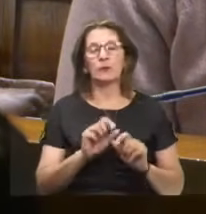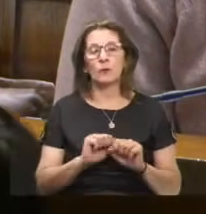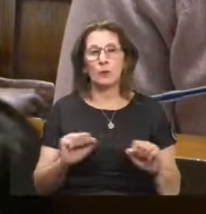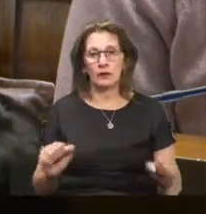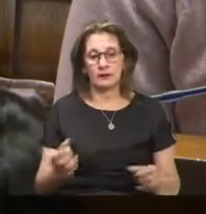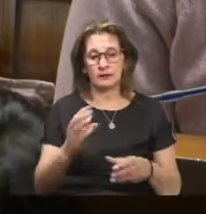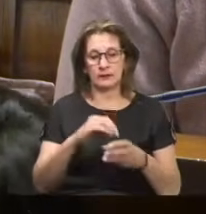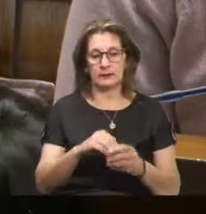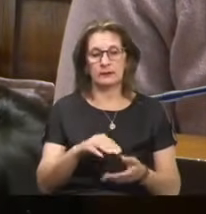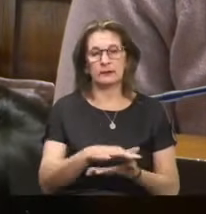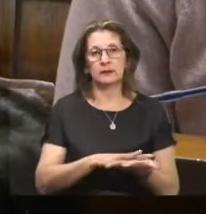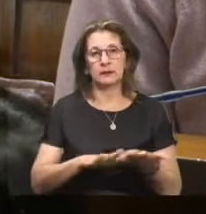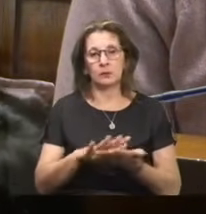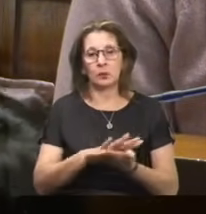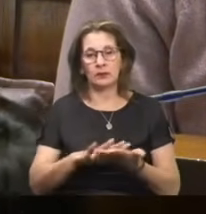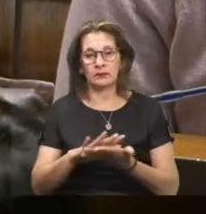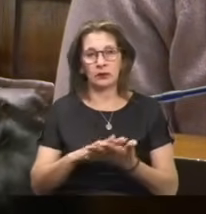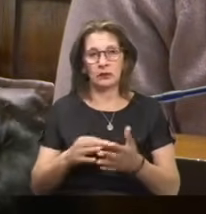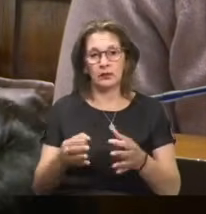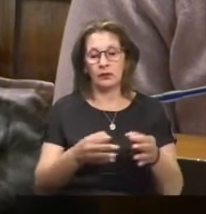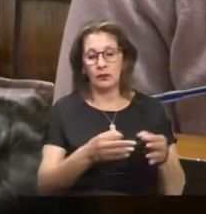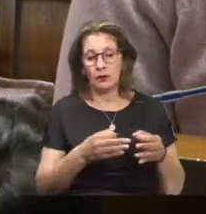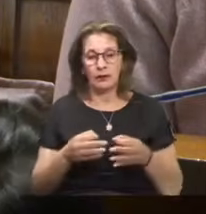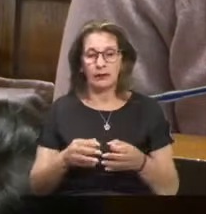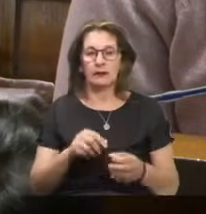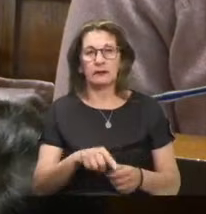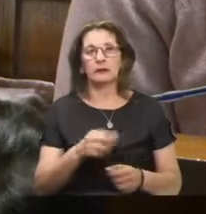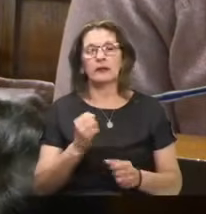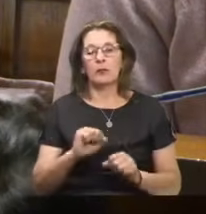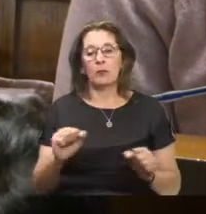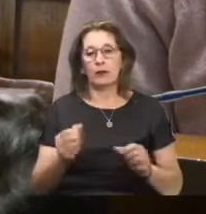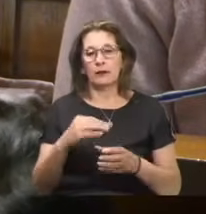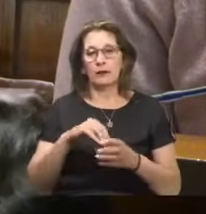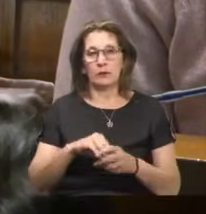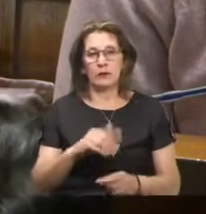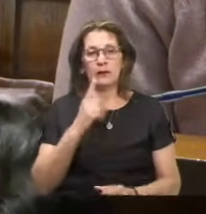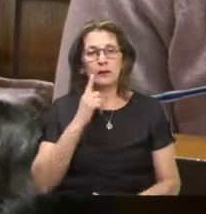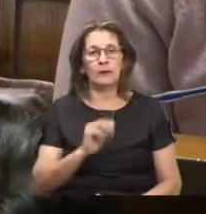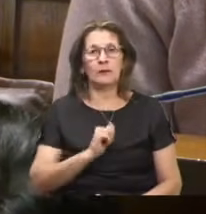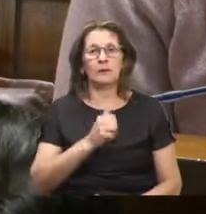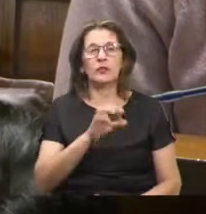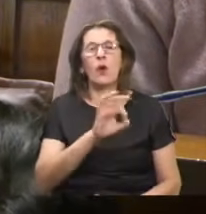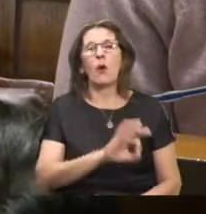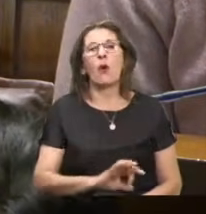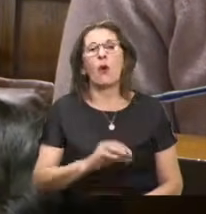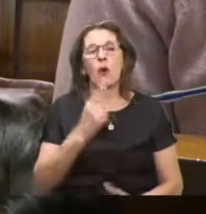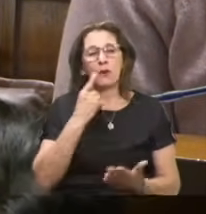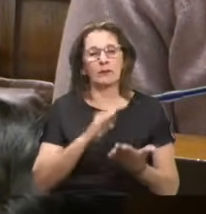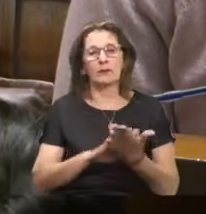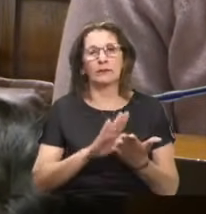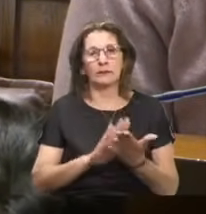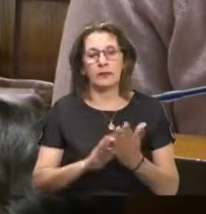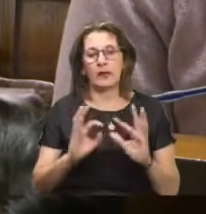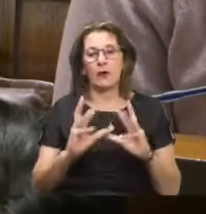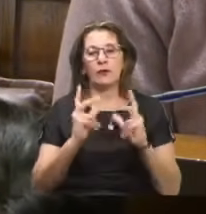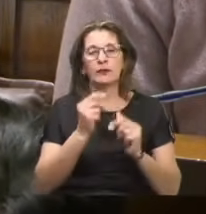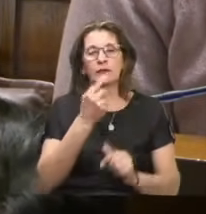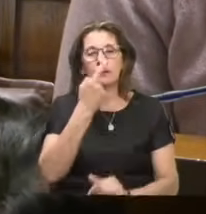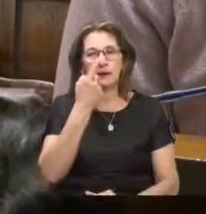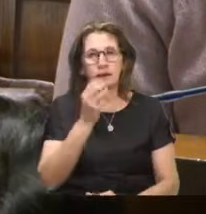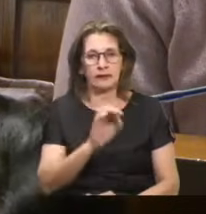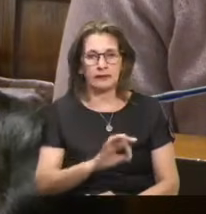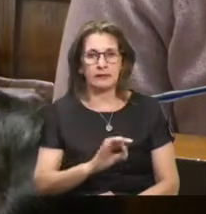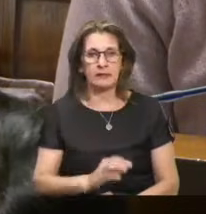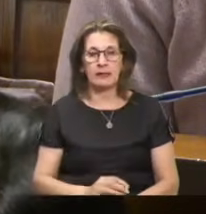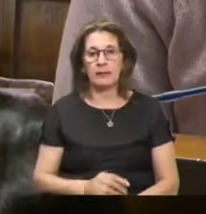de situaciones concretas que son las que pueden implicar el provecho o dejar en evidencia el conflicto de intereses.